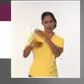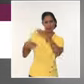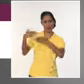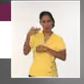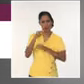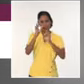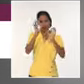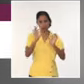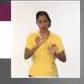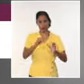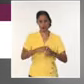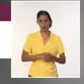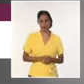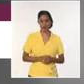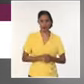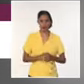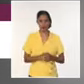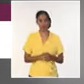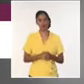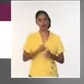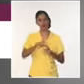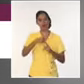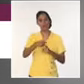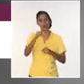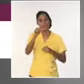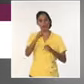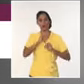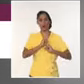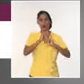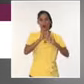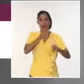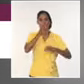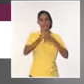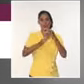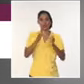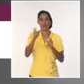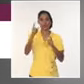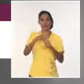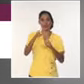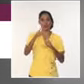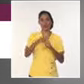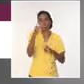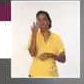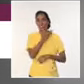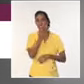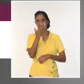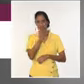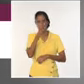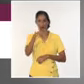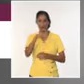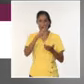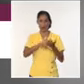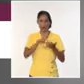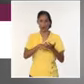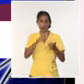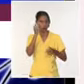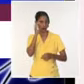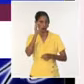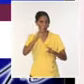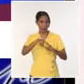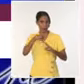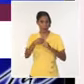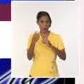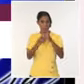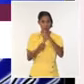Asimismo, el miembro del Buró Político y secretario de Organización del Comité Central del Partido, Roberto Morales Ojeda, y el ministro de Relaciones